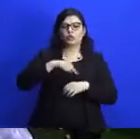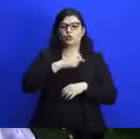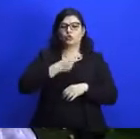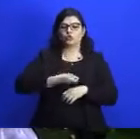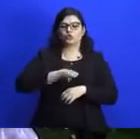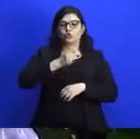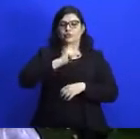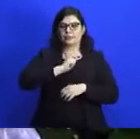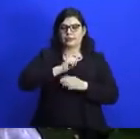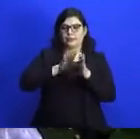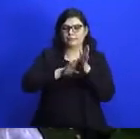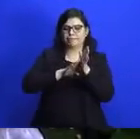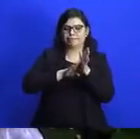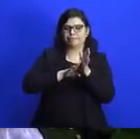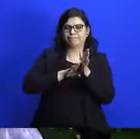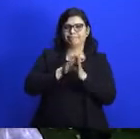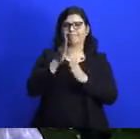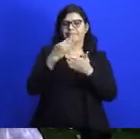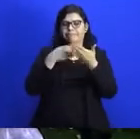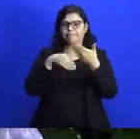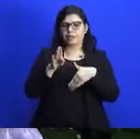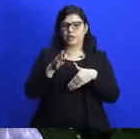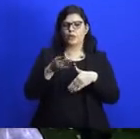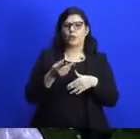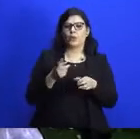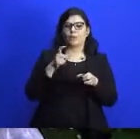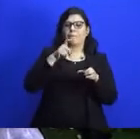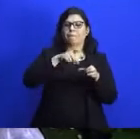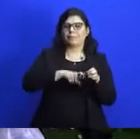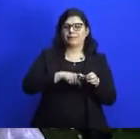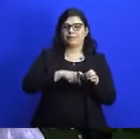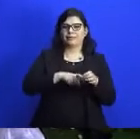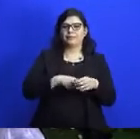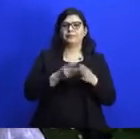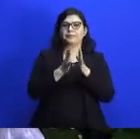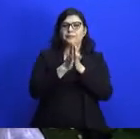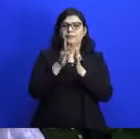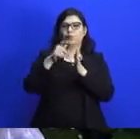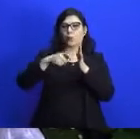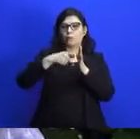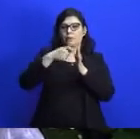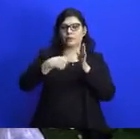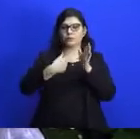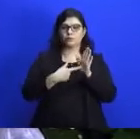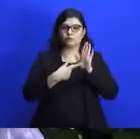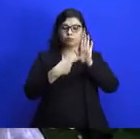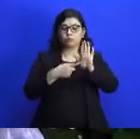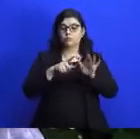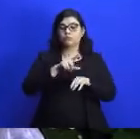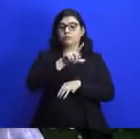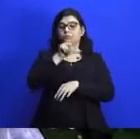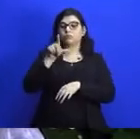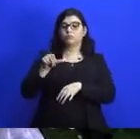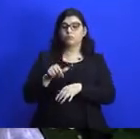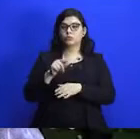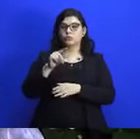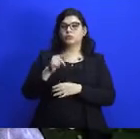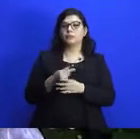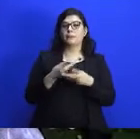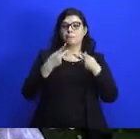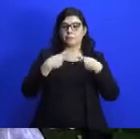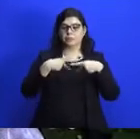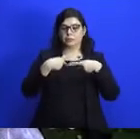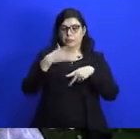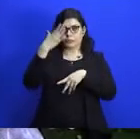crecer y pertenecer. Ahora acompáñenme por favor a ver el siguiente video y posteriormente escucharemos de nuestros